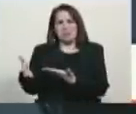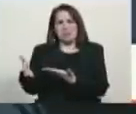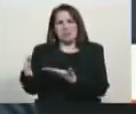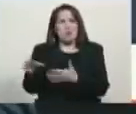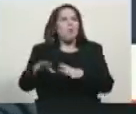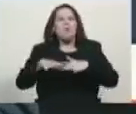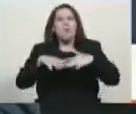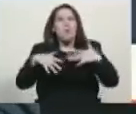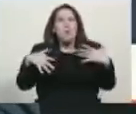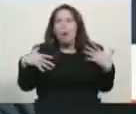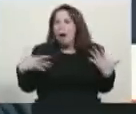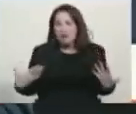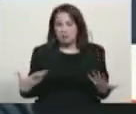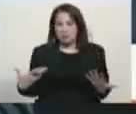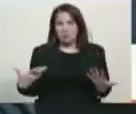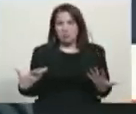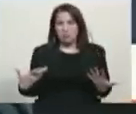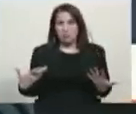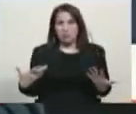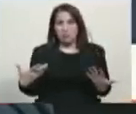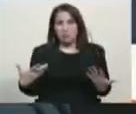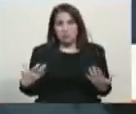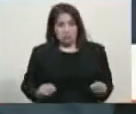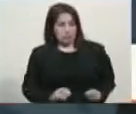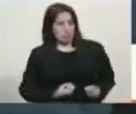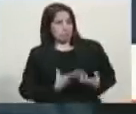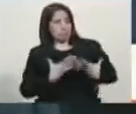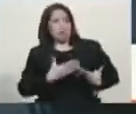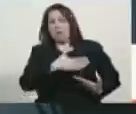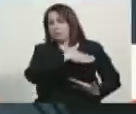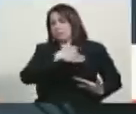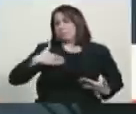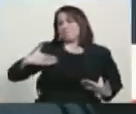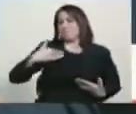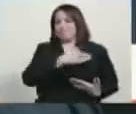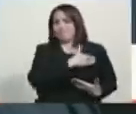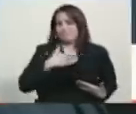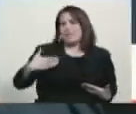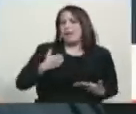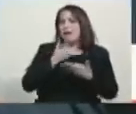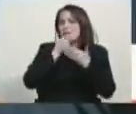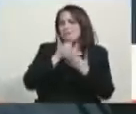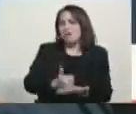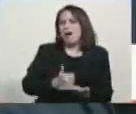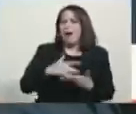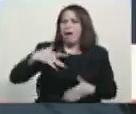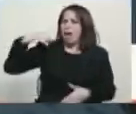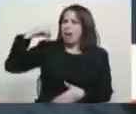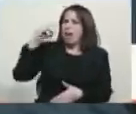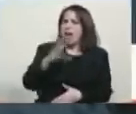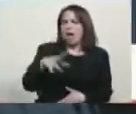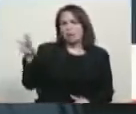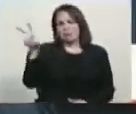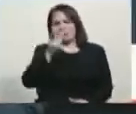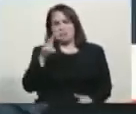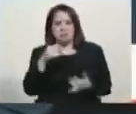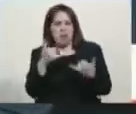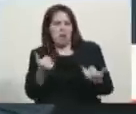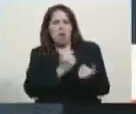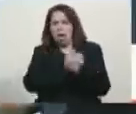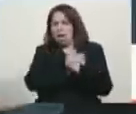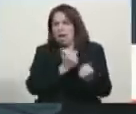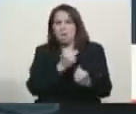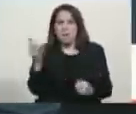¿Cuándo acá le nació tanto deseo de ayudar a Venezuela? Es que, ¿por qué Donald Trump ama tanto a